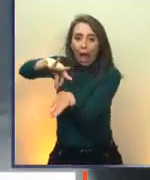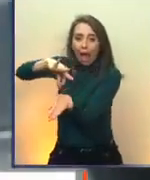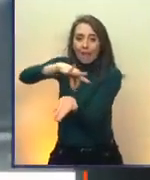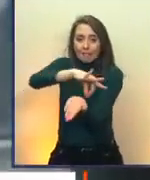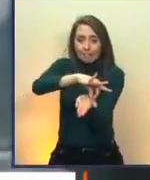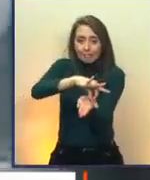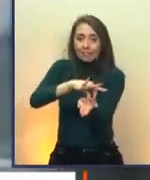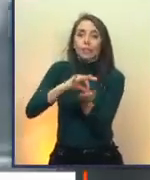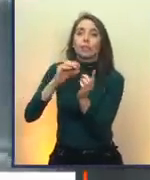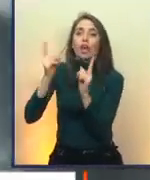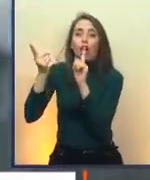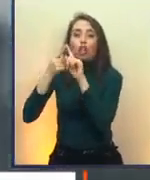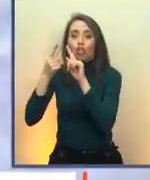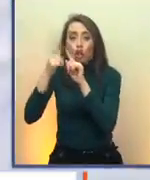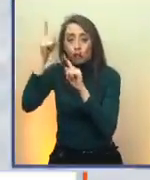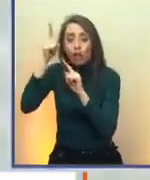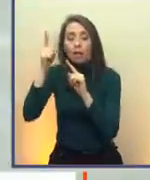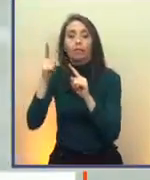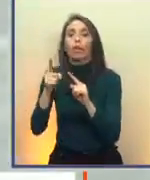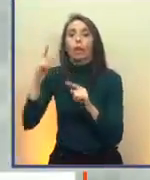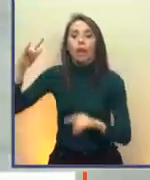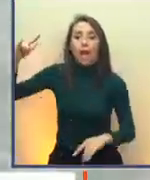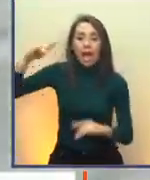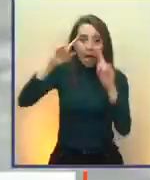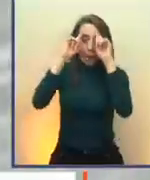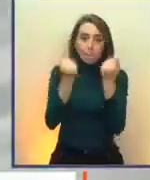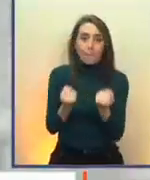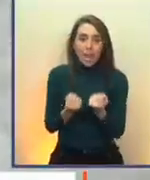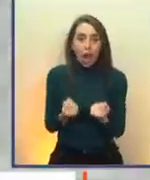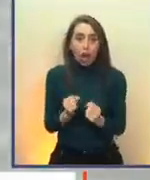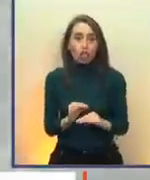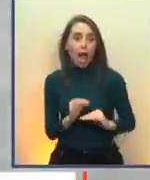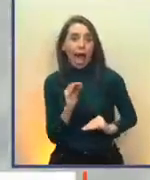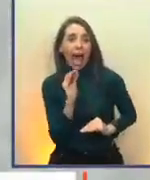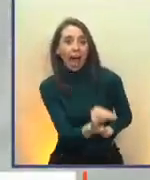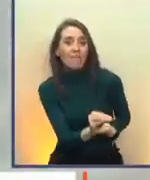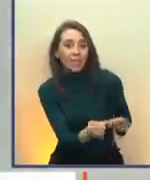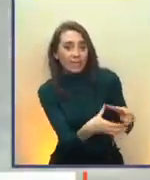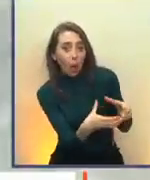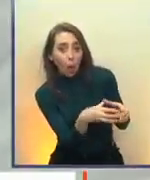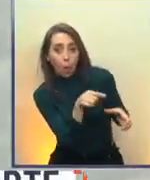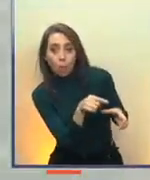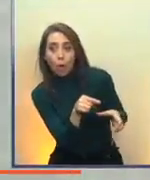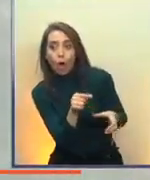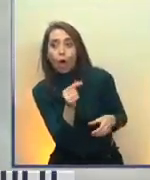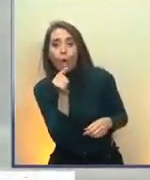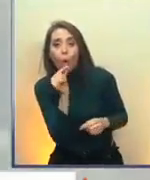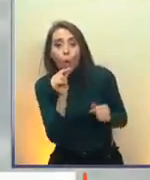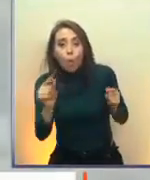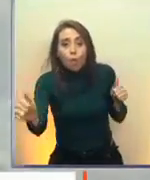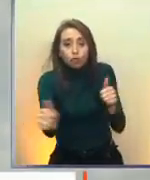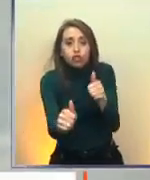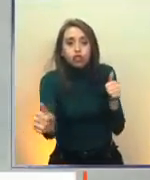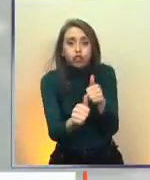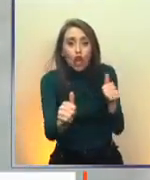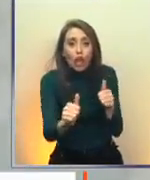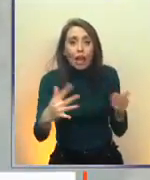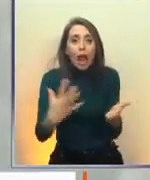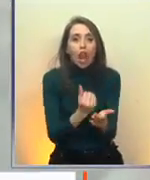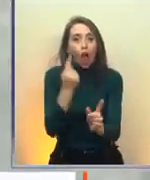de esos contactos, el navegante aéreo le logra avisar a la expedición que están a pocas millas de su